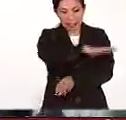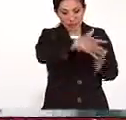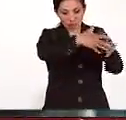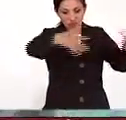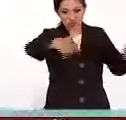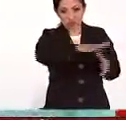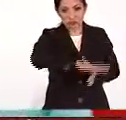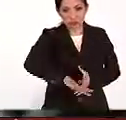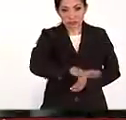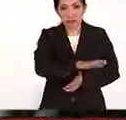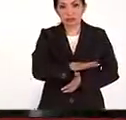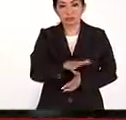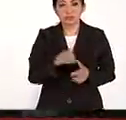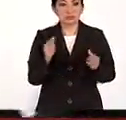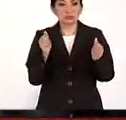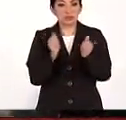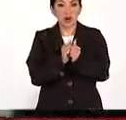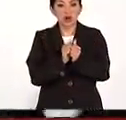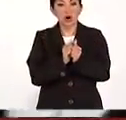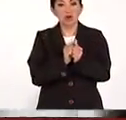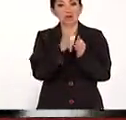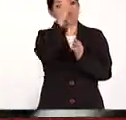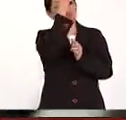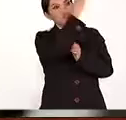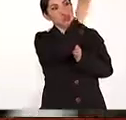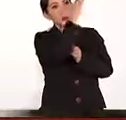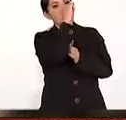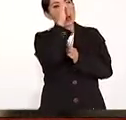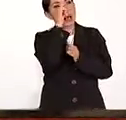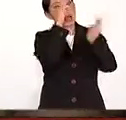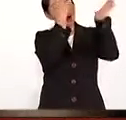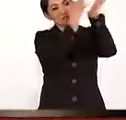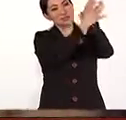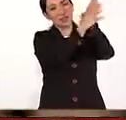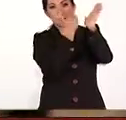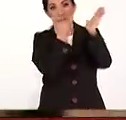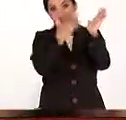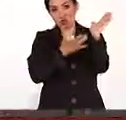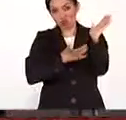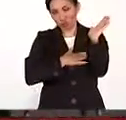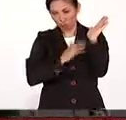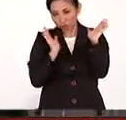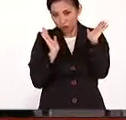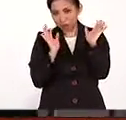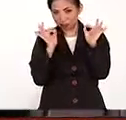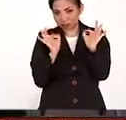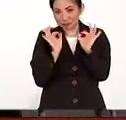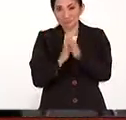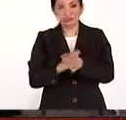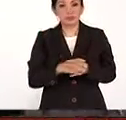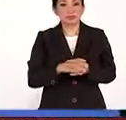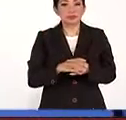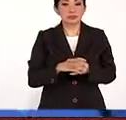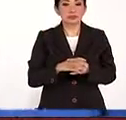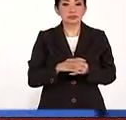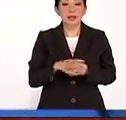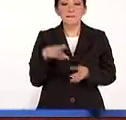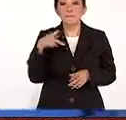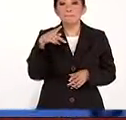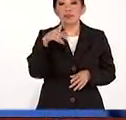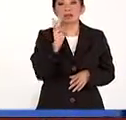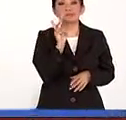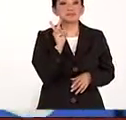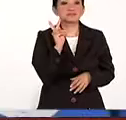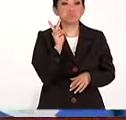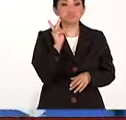digamos con la insignia de don benito no para hacer las cosas con justicia y con cabalidad pero